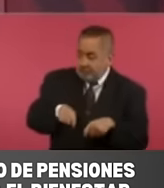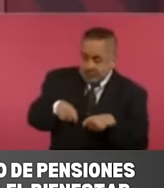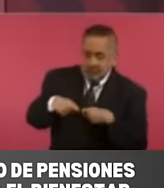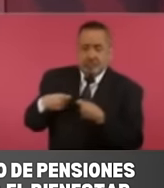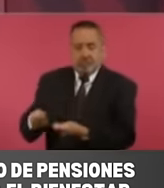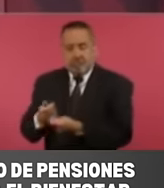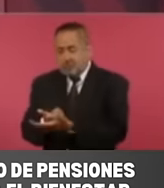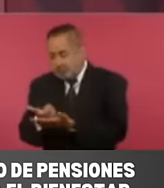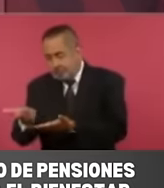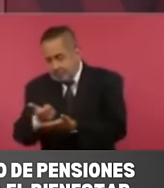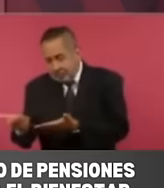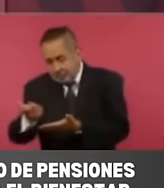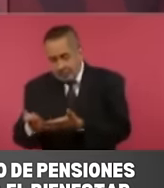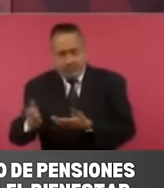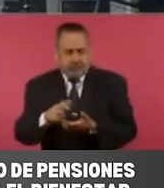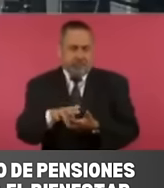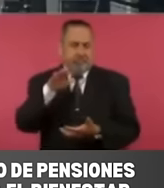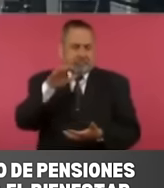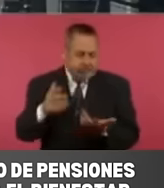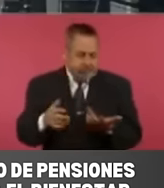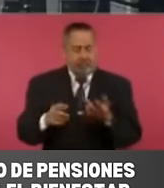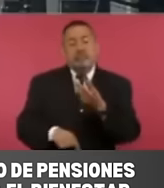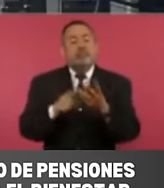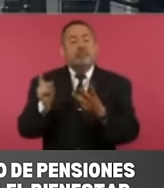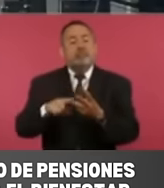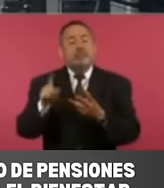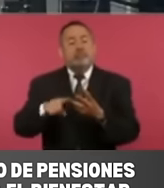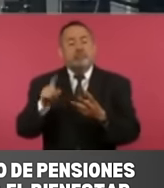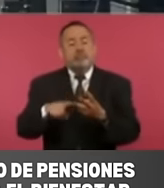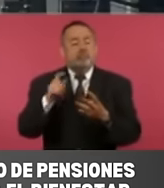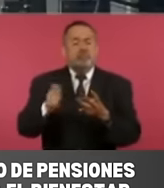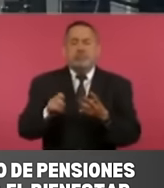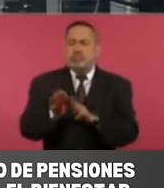Otra fuente de financiamiento